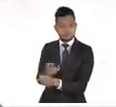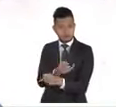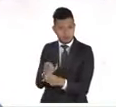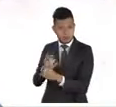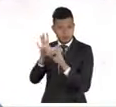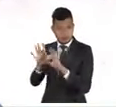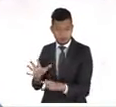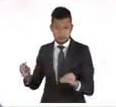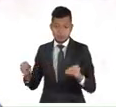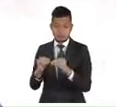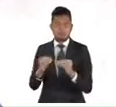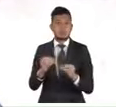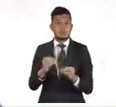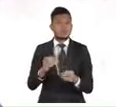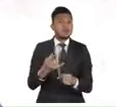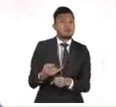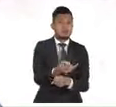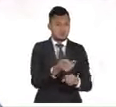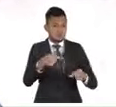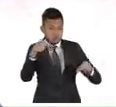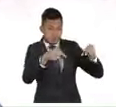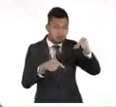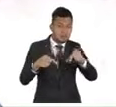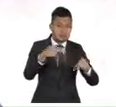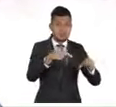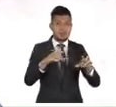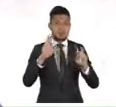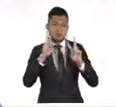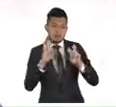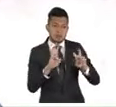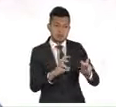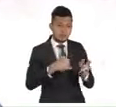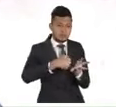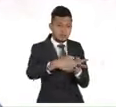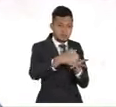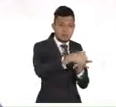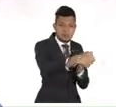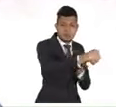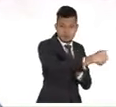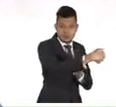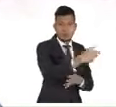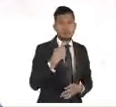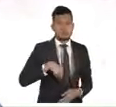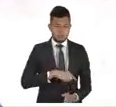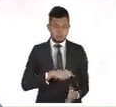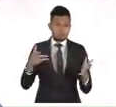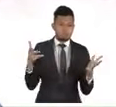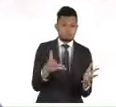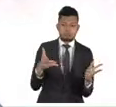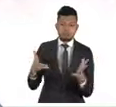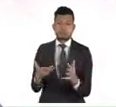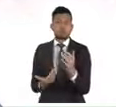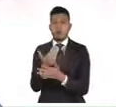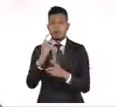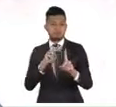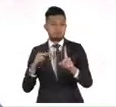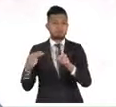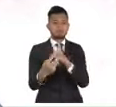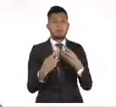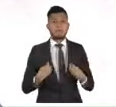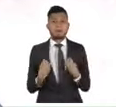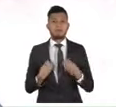nuestro laboratorio urbano y nuestras líneas de investigación, estamos favoreciendo estas nuevas miradas de habitar.